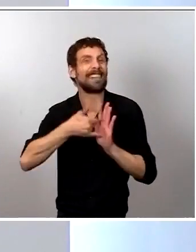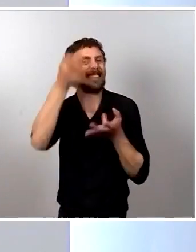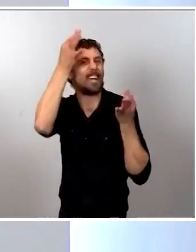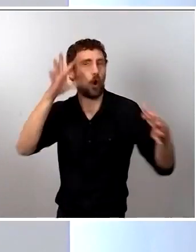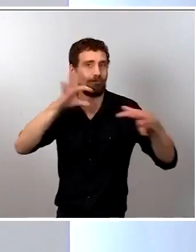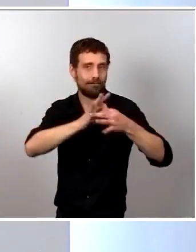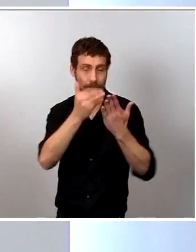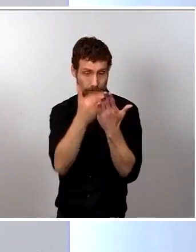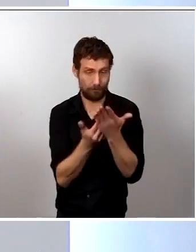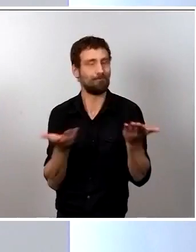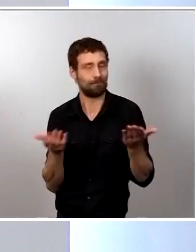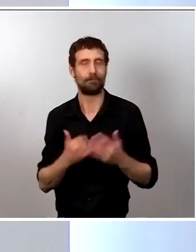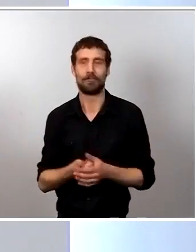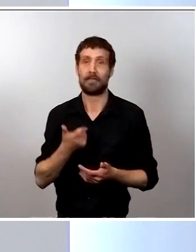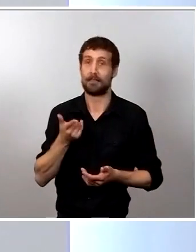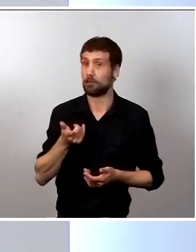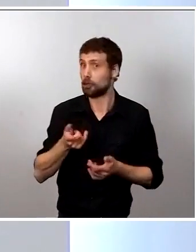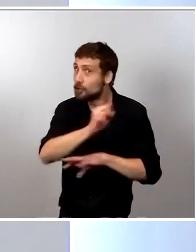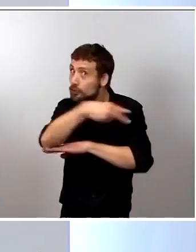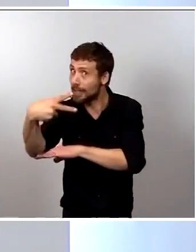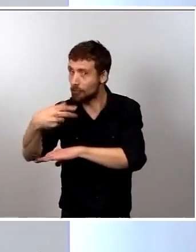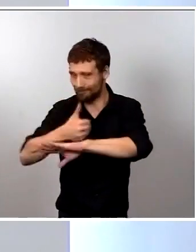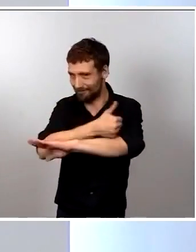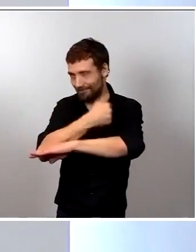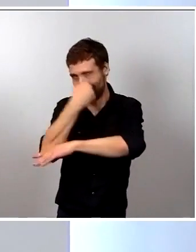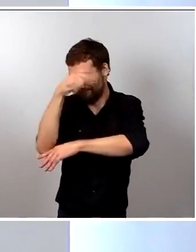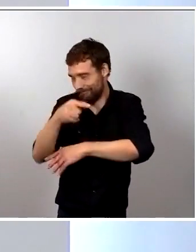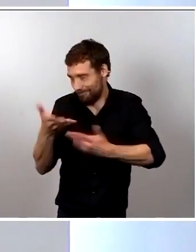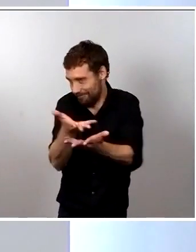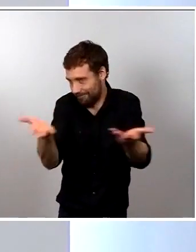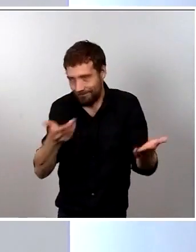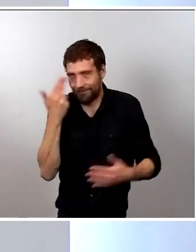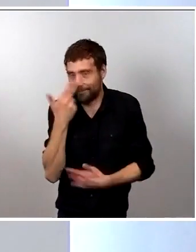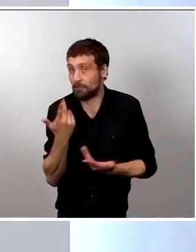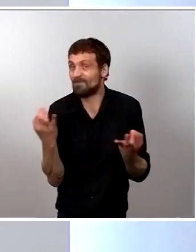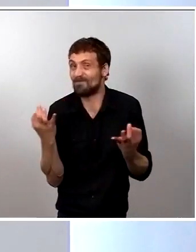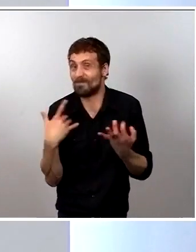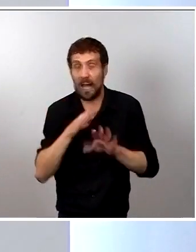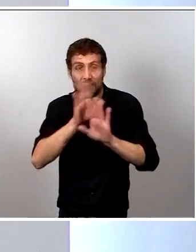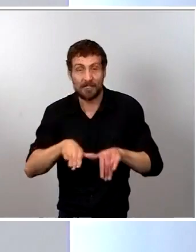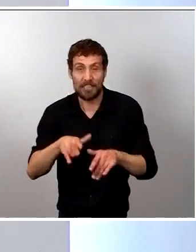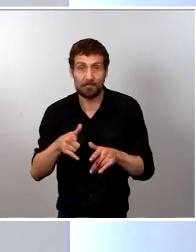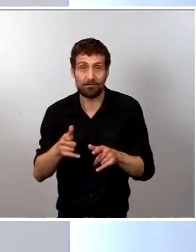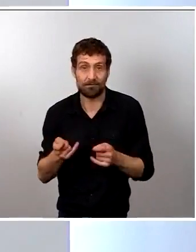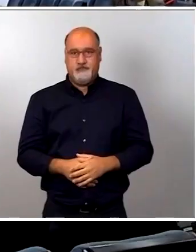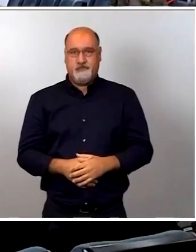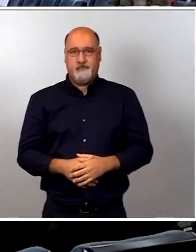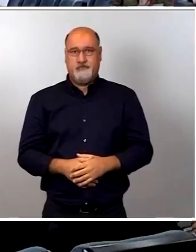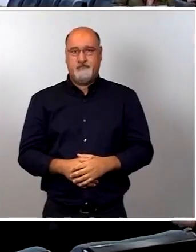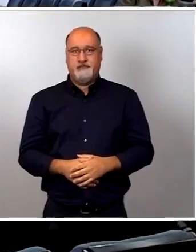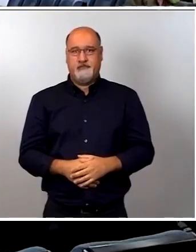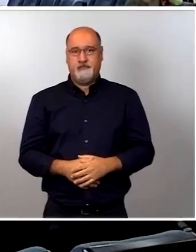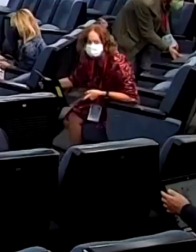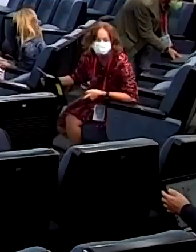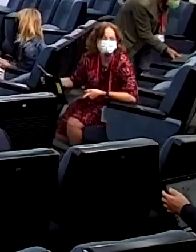interesa a la ciudadanía, será amortiguar el coste de la factura eléctrica en los recibos de nuestros hogares. El